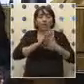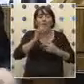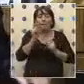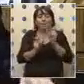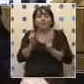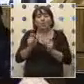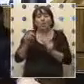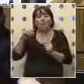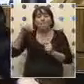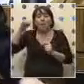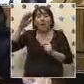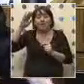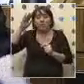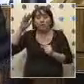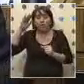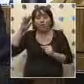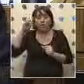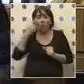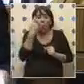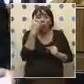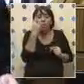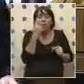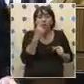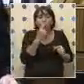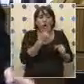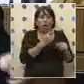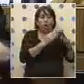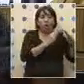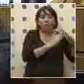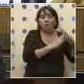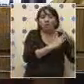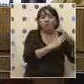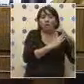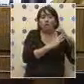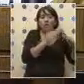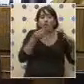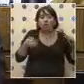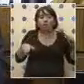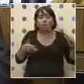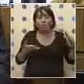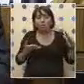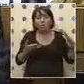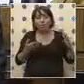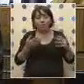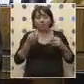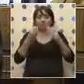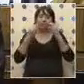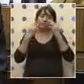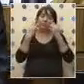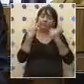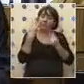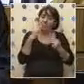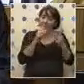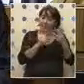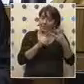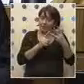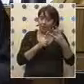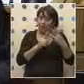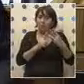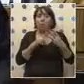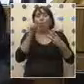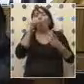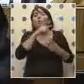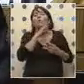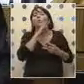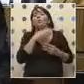cuyo único bien es su vivienda se van a ver perjudicados. Y en tercer lugar, quisiera dedicar los últimos minutos a lo que tiene